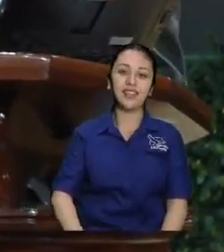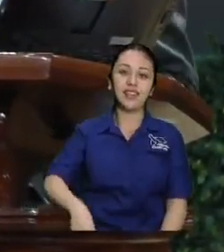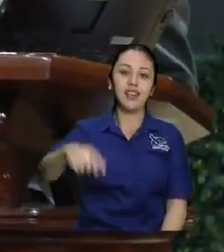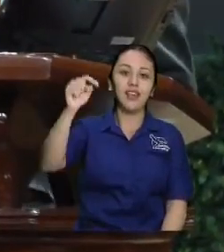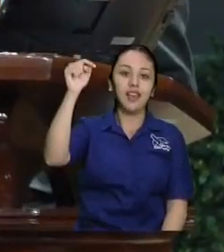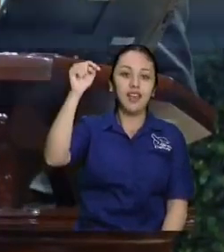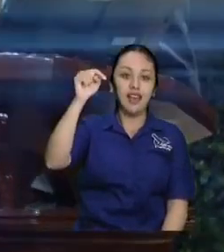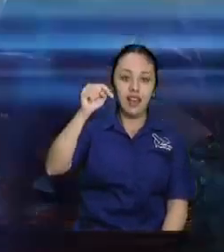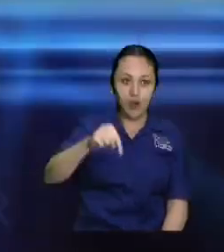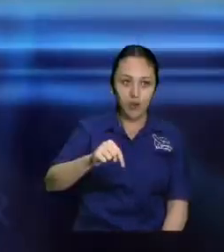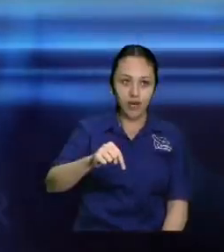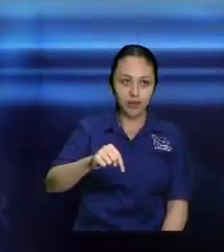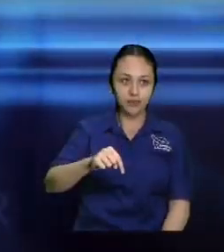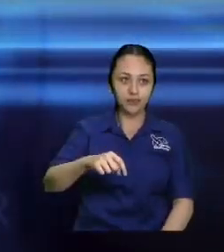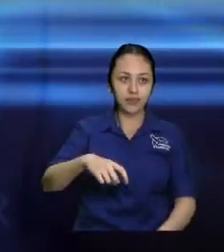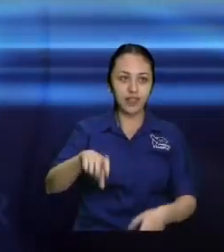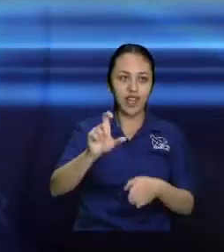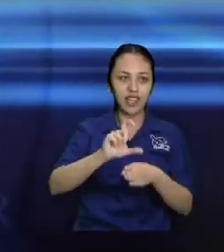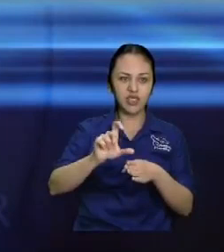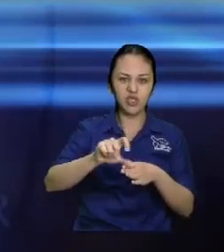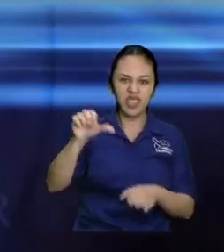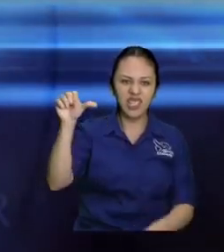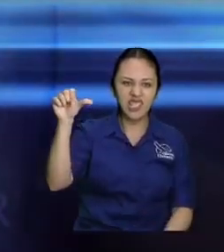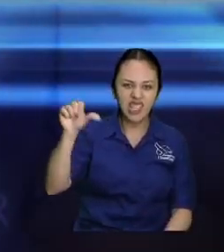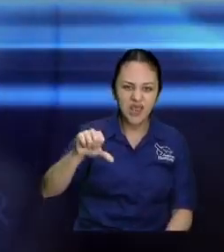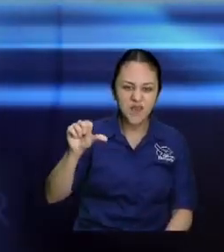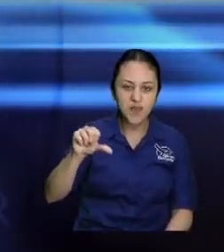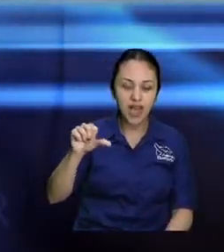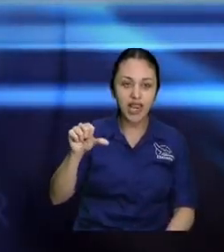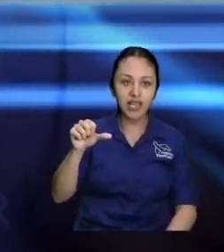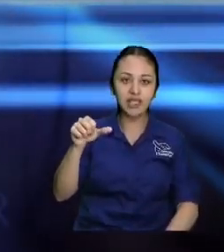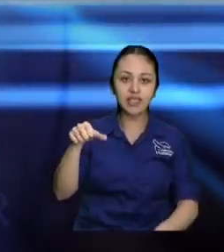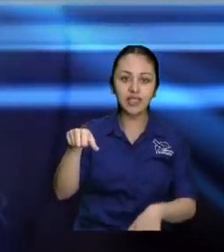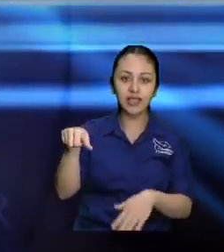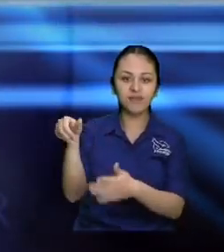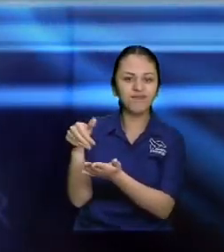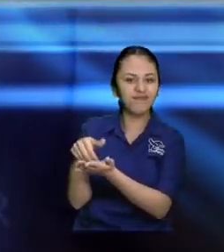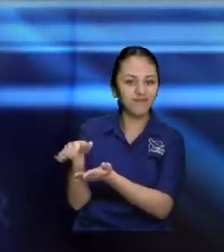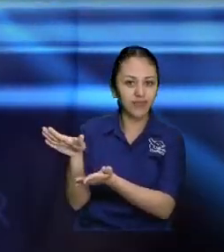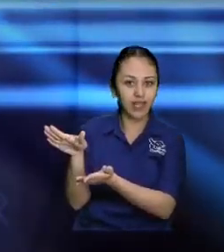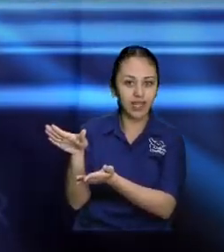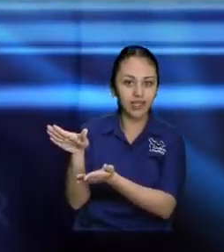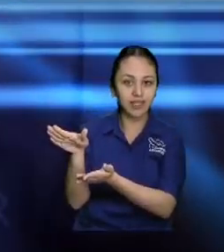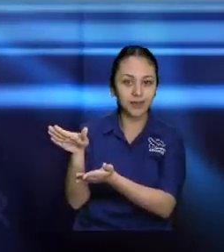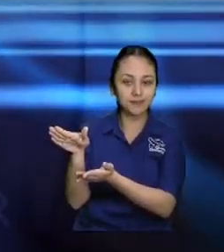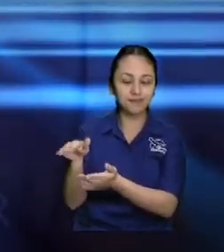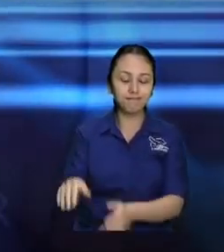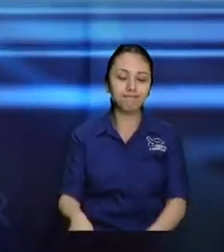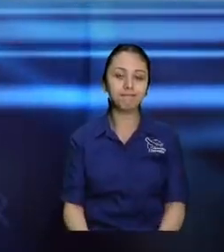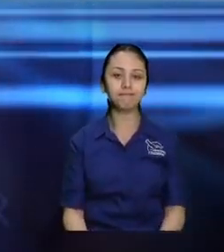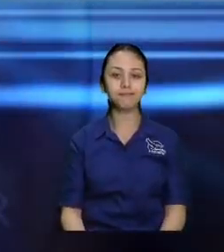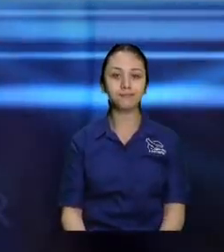para llegar al punto número 4, porque aquí dejé por lo menos unas 35 cosas que hay que enderezar.